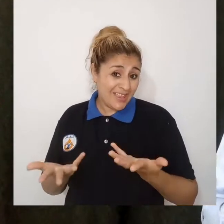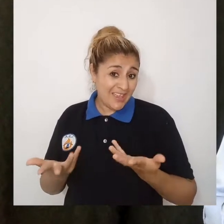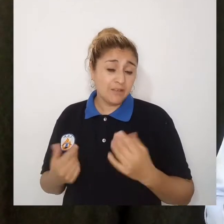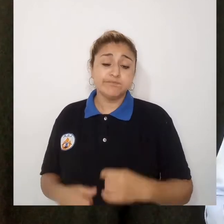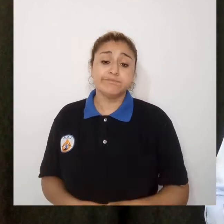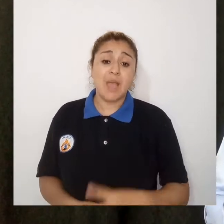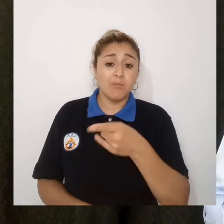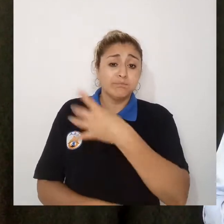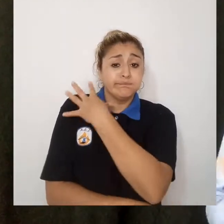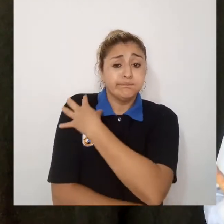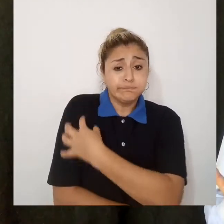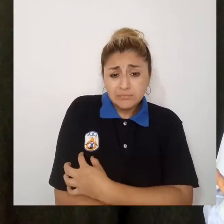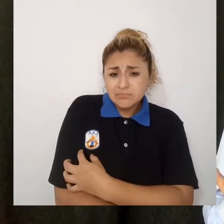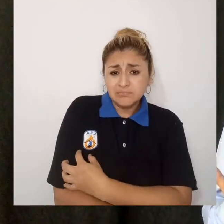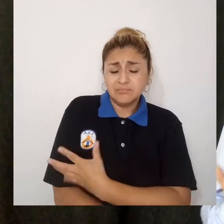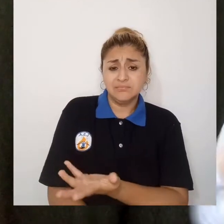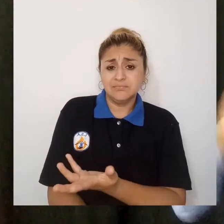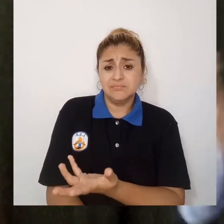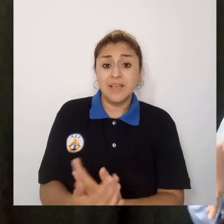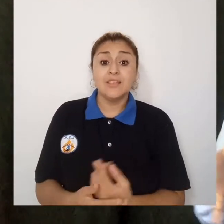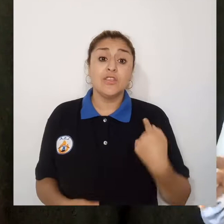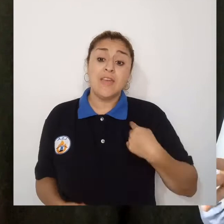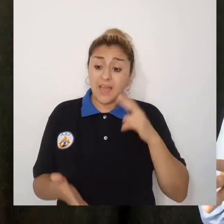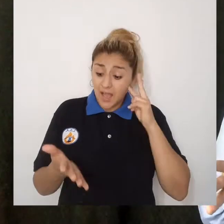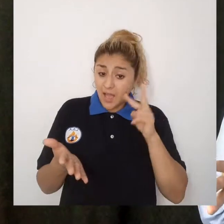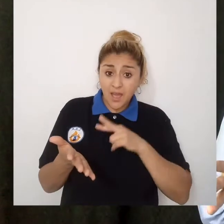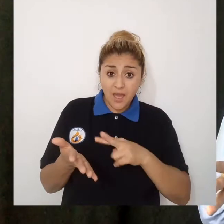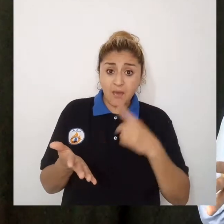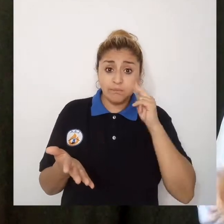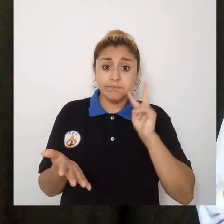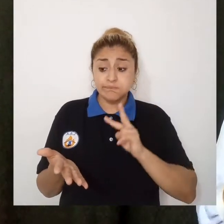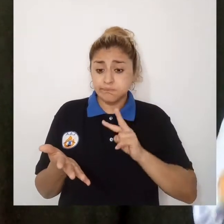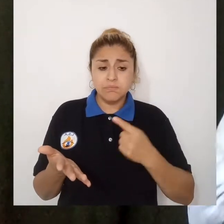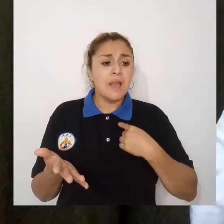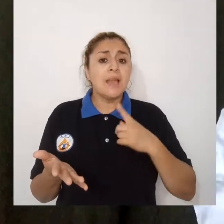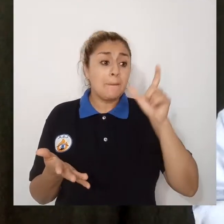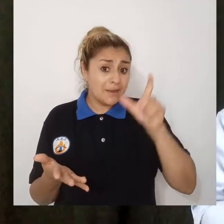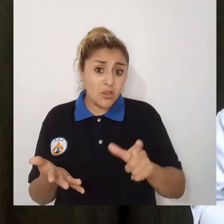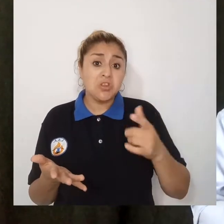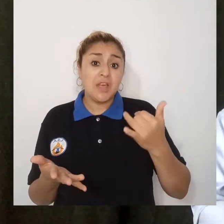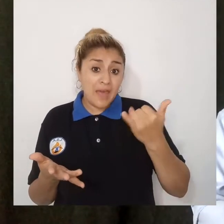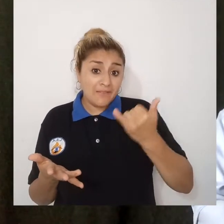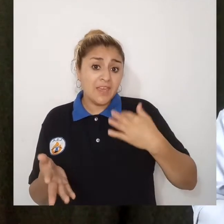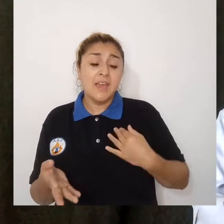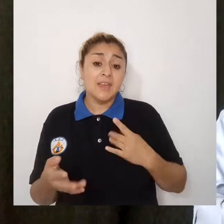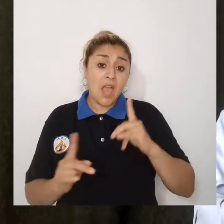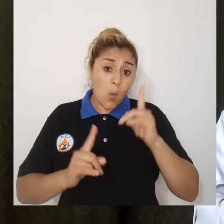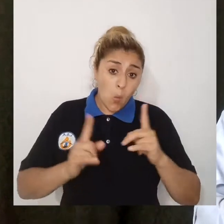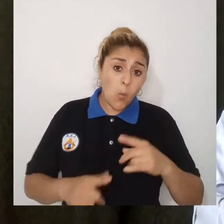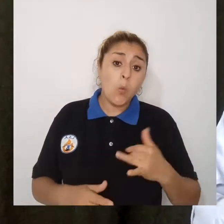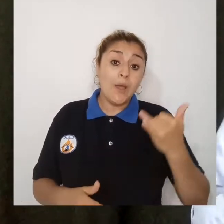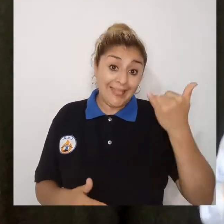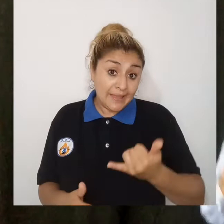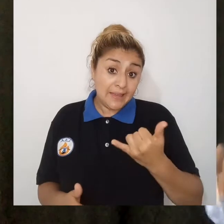había gente que tenía y gente que no tenía gente